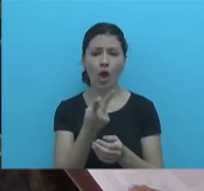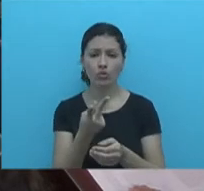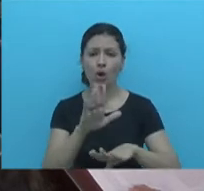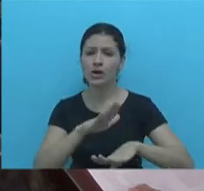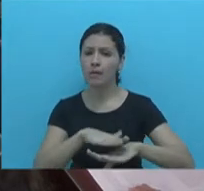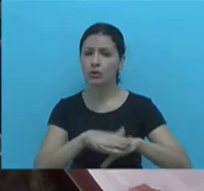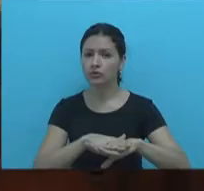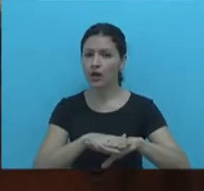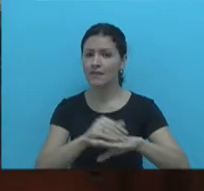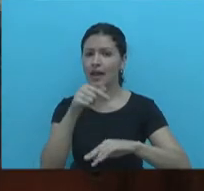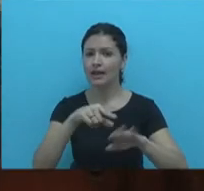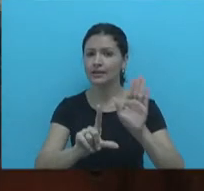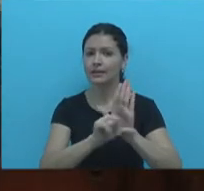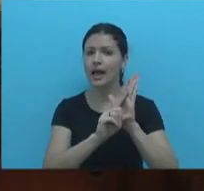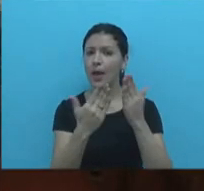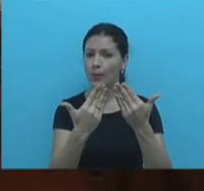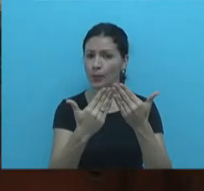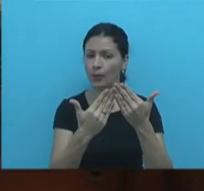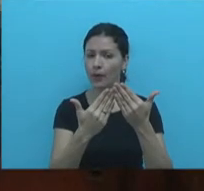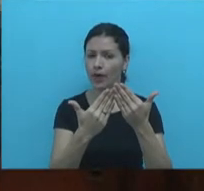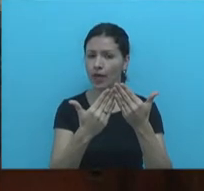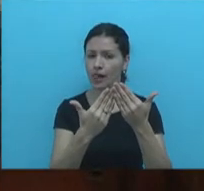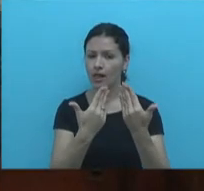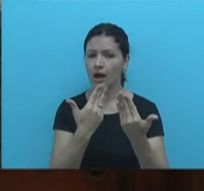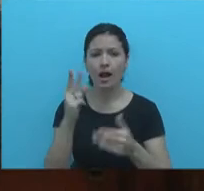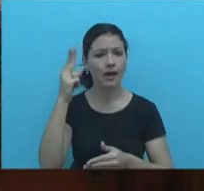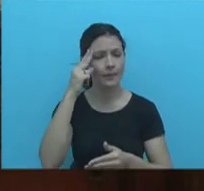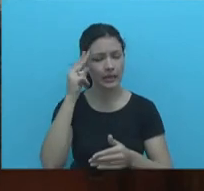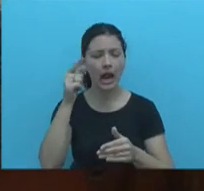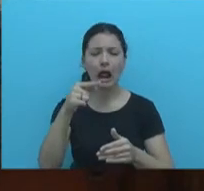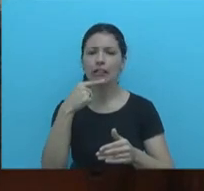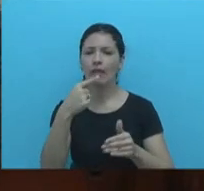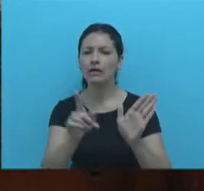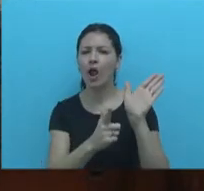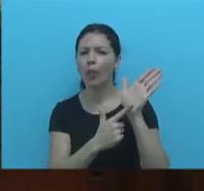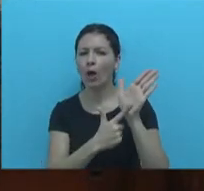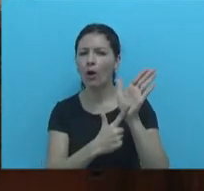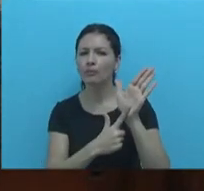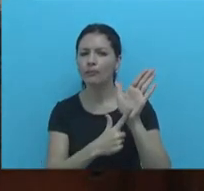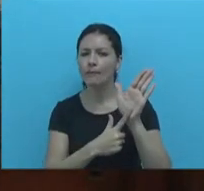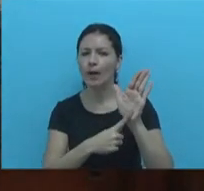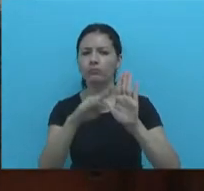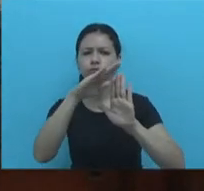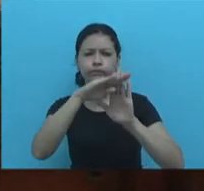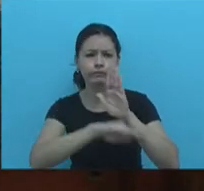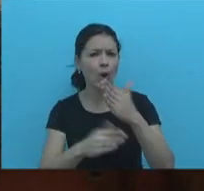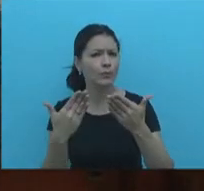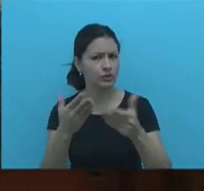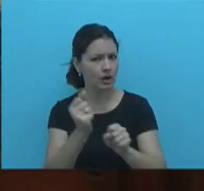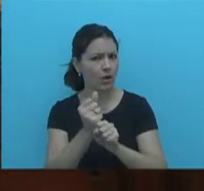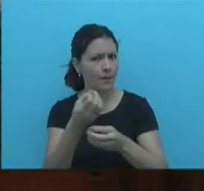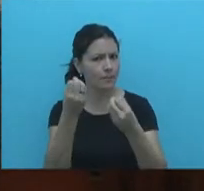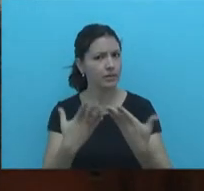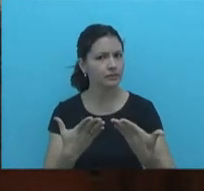en la aplicación del presente régimen, quien dictará las normas complementarias que resultan necesarias para su correcta aplicación y